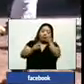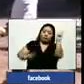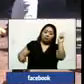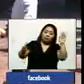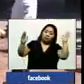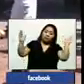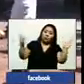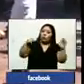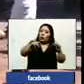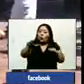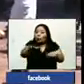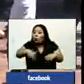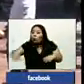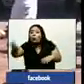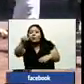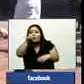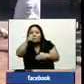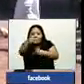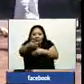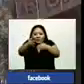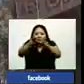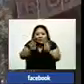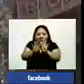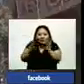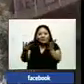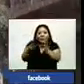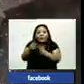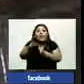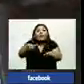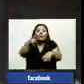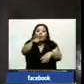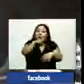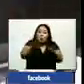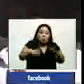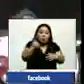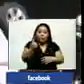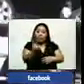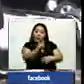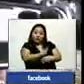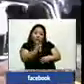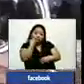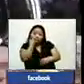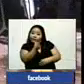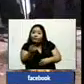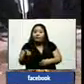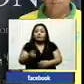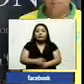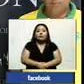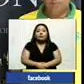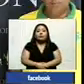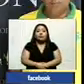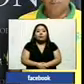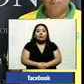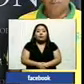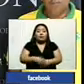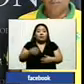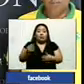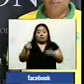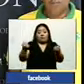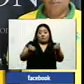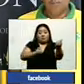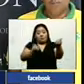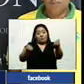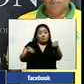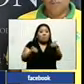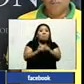lugares privados. Esto se tradujo en fallecidos por percances donde no estaban destacados cuerpos de socorro. Accidentes de